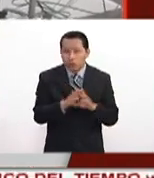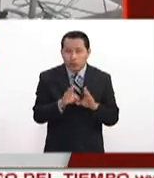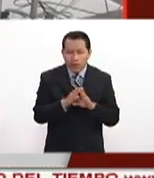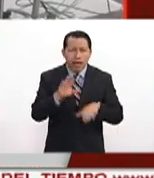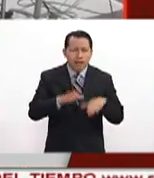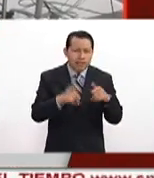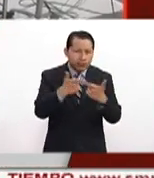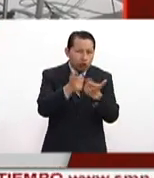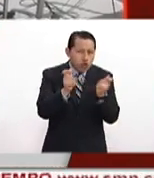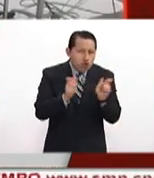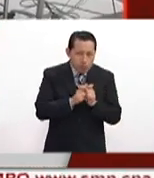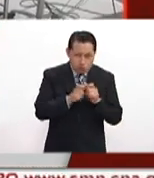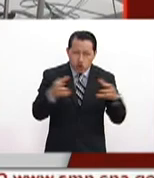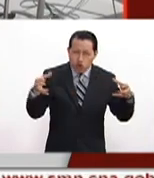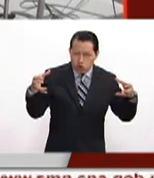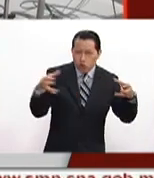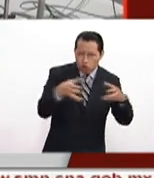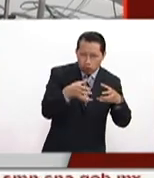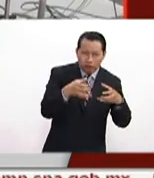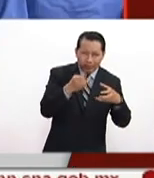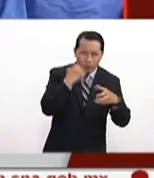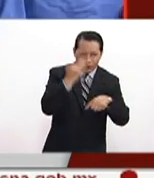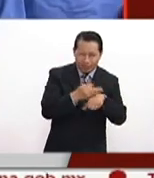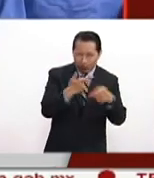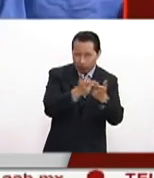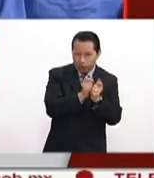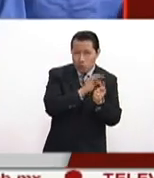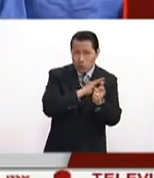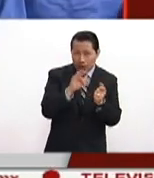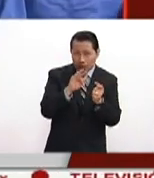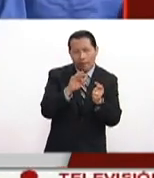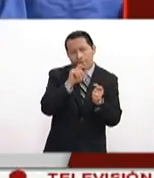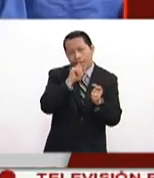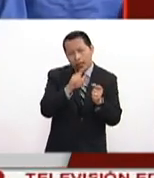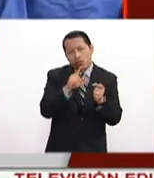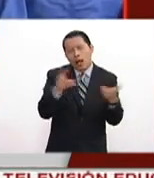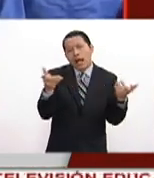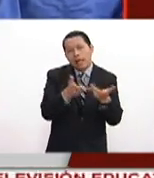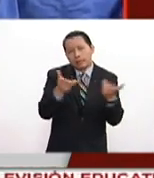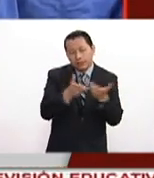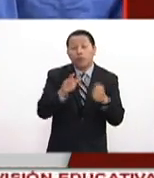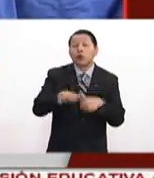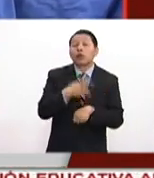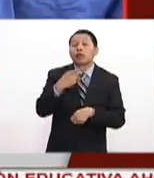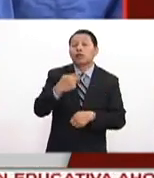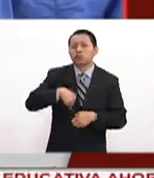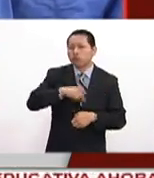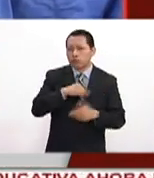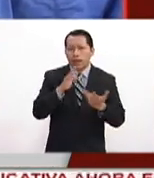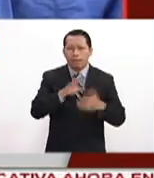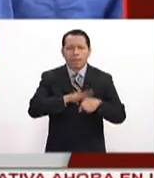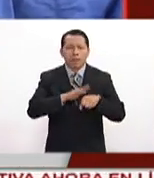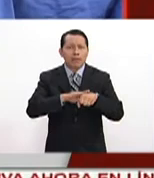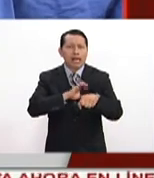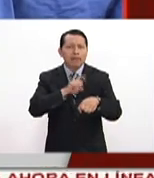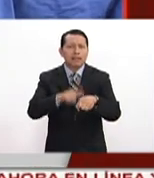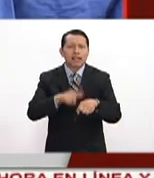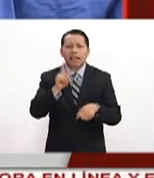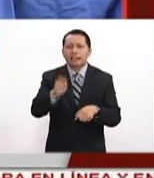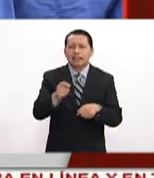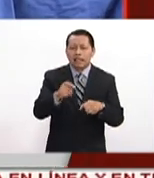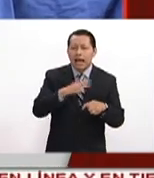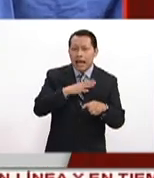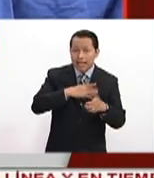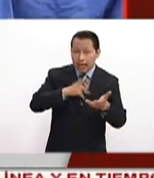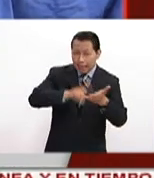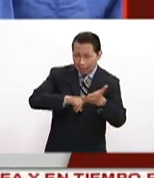grupo y buscan la educación, porque es otro de los cambios de la medicina veterinaria. Nos hemos especializado ya al punto donde ya existen